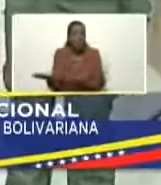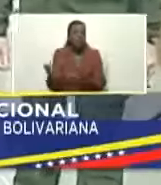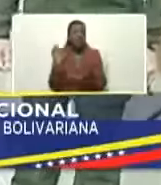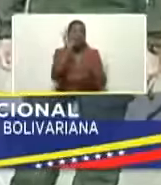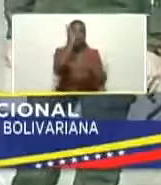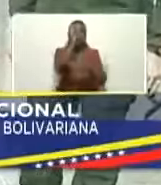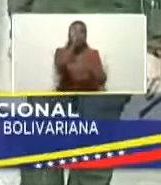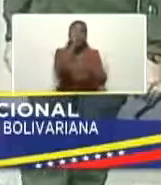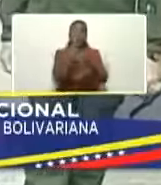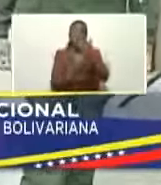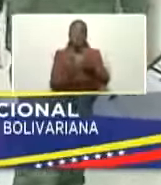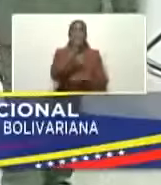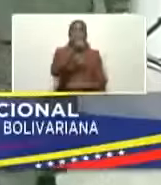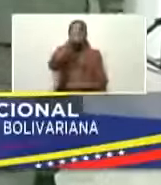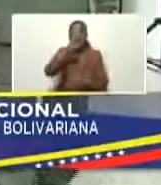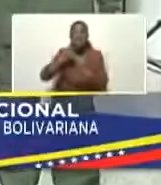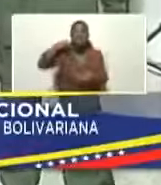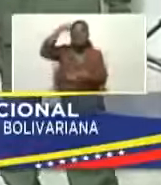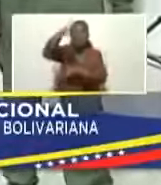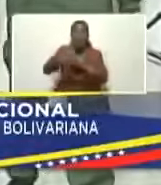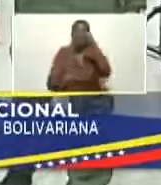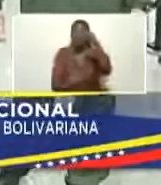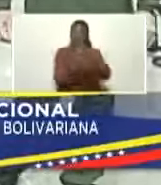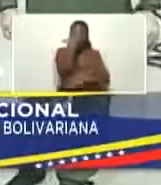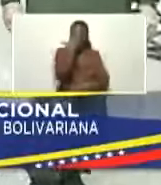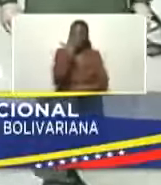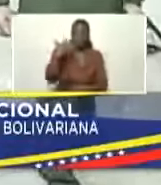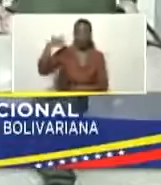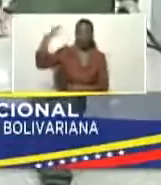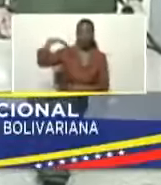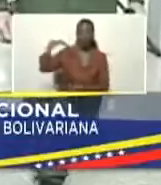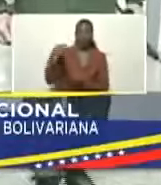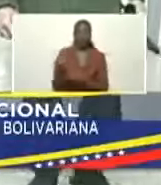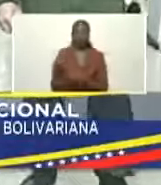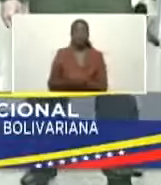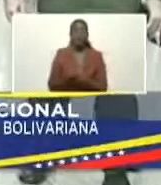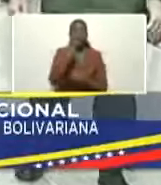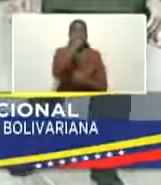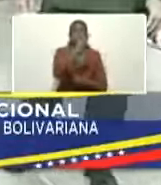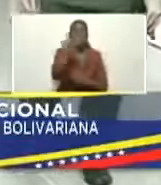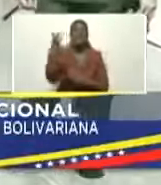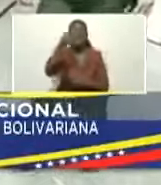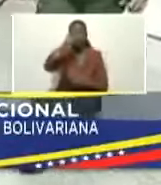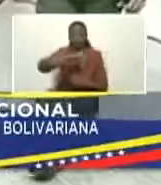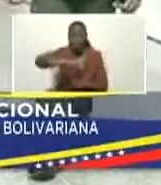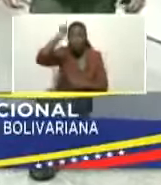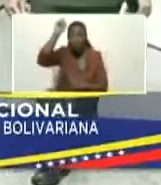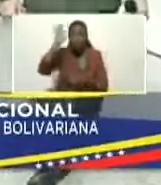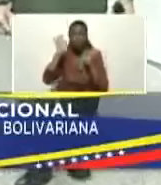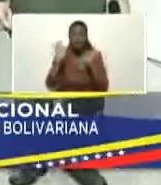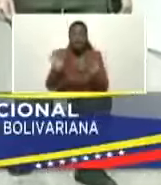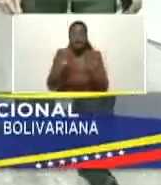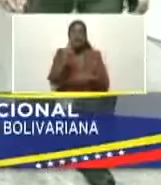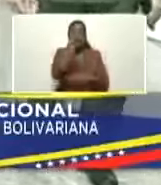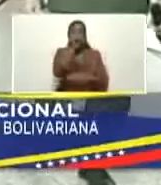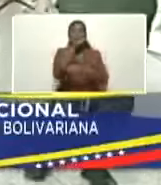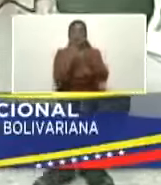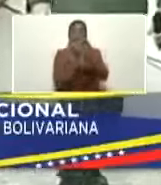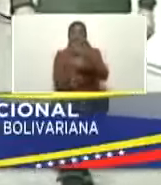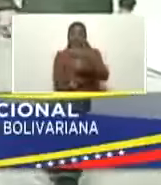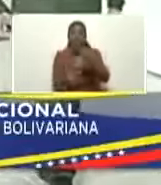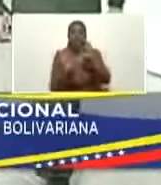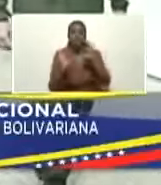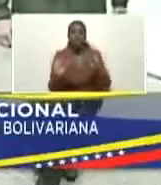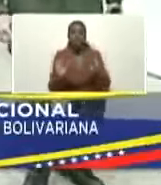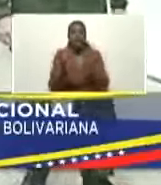UNEFA cumplió 25 años, como bien usted lo dijo ahorita. En esos 25 años, mi comandante en jefe, la UNEFA ha dado